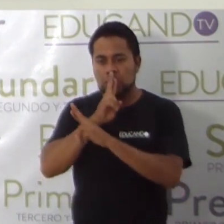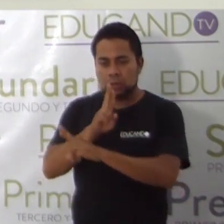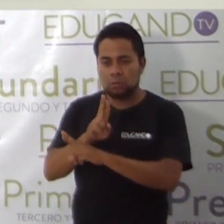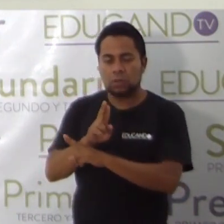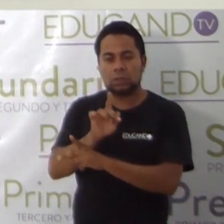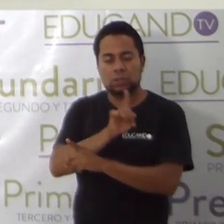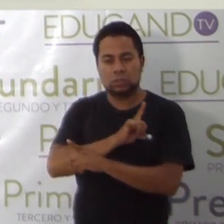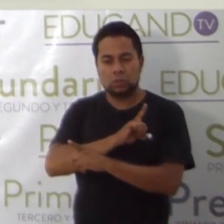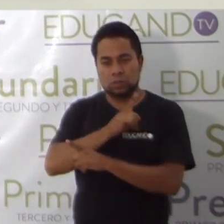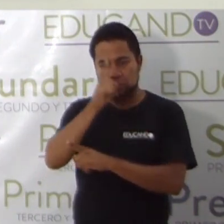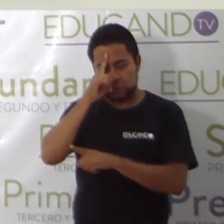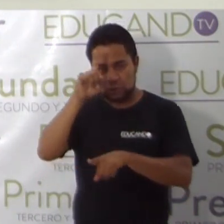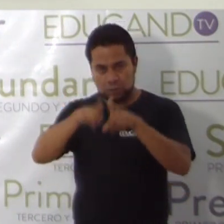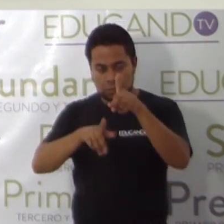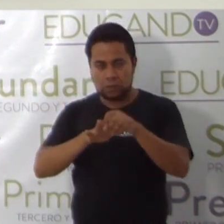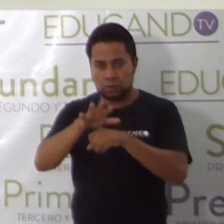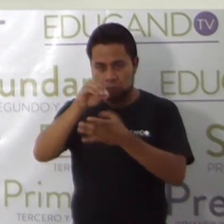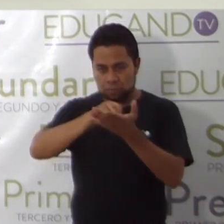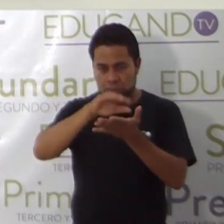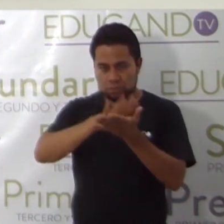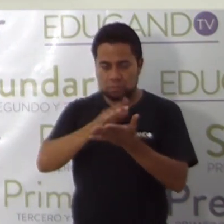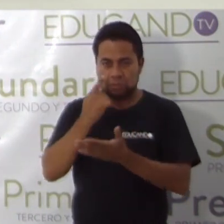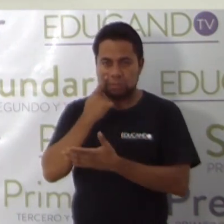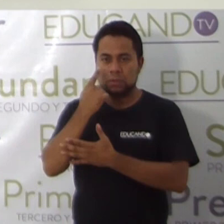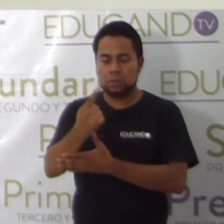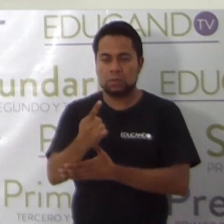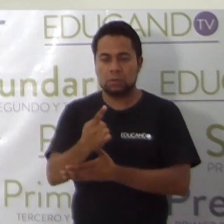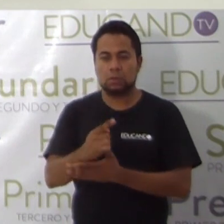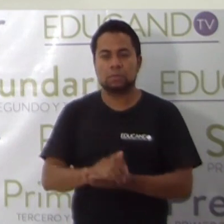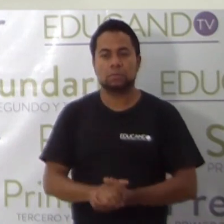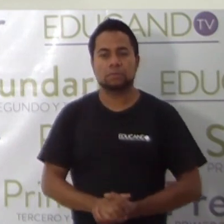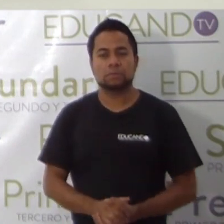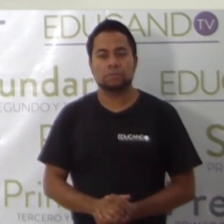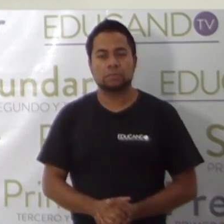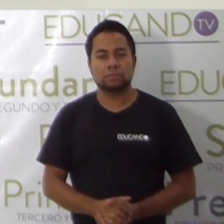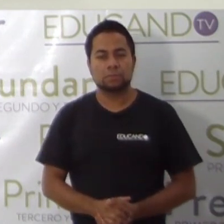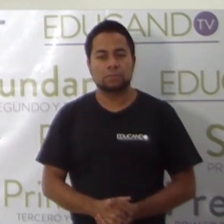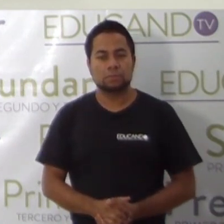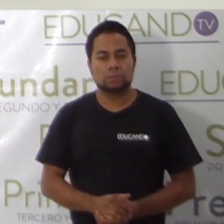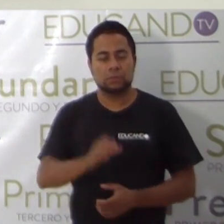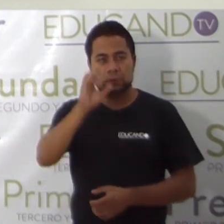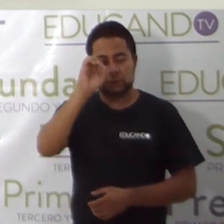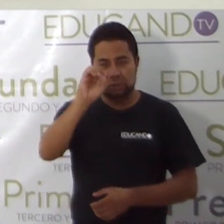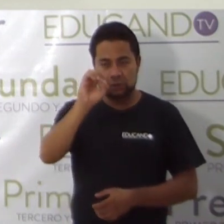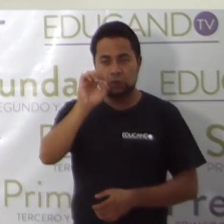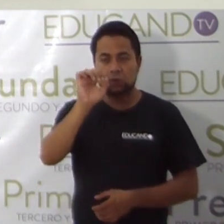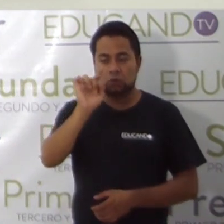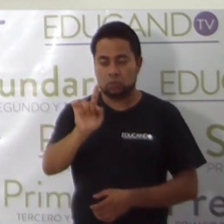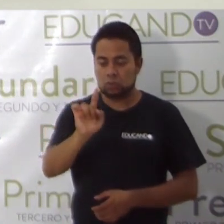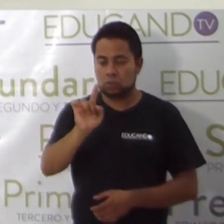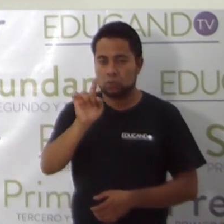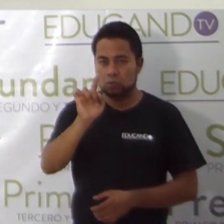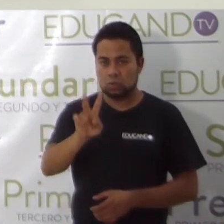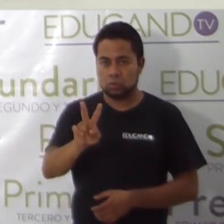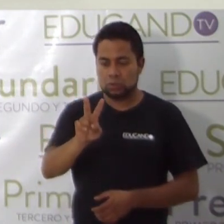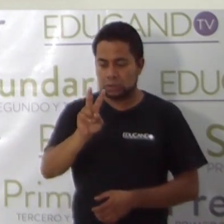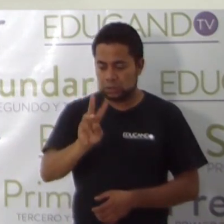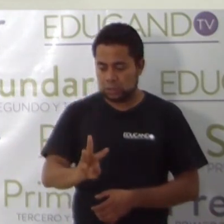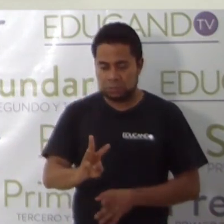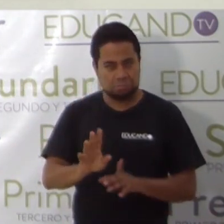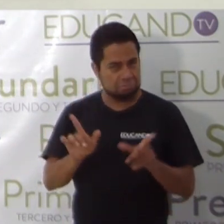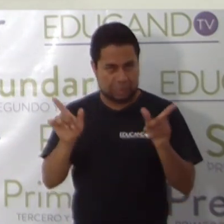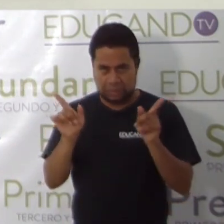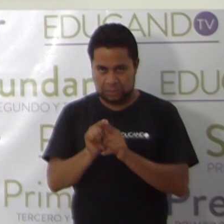según nuestros datos estadísticos. Entonces, es 0, 1, 2 y 3,